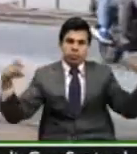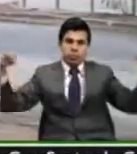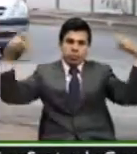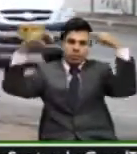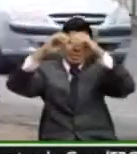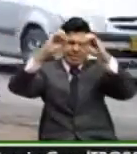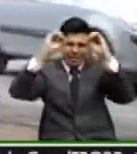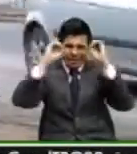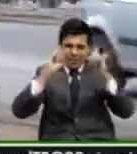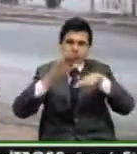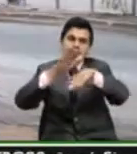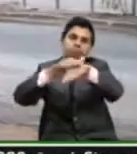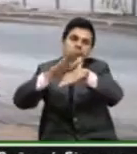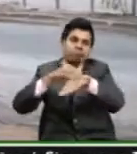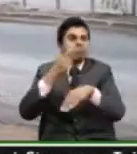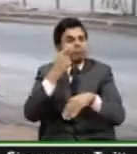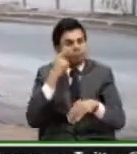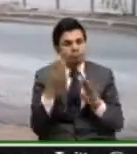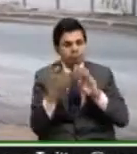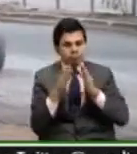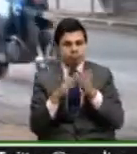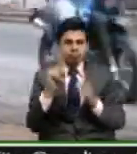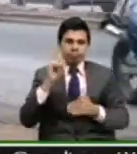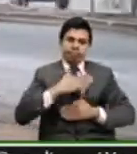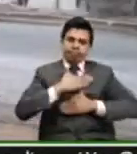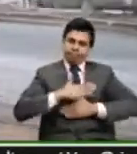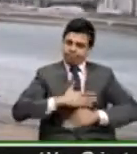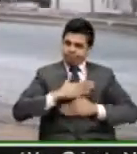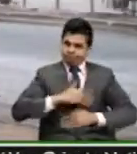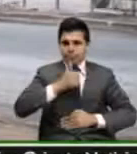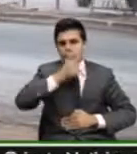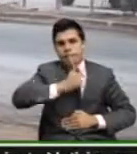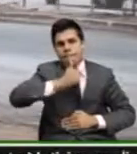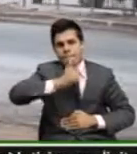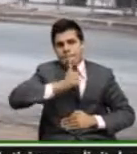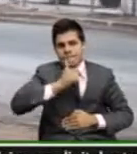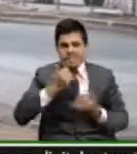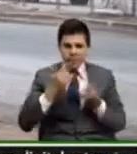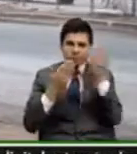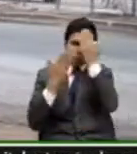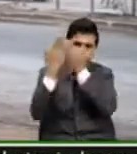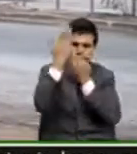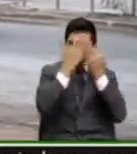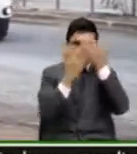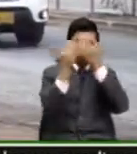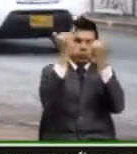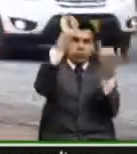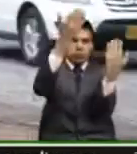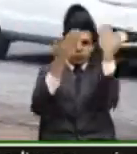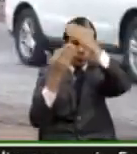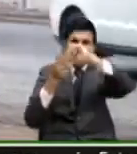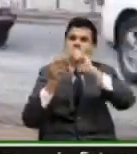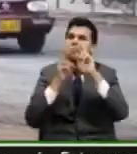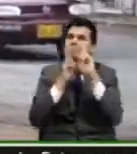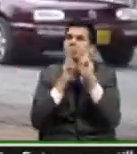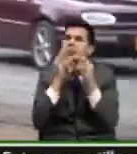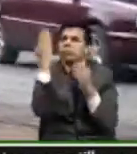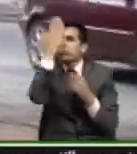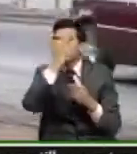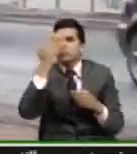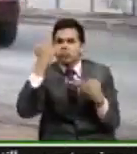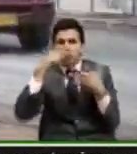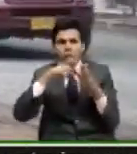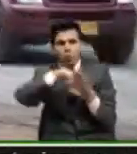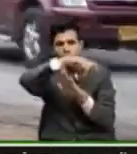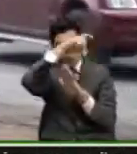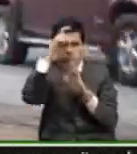lo han indicado las autoridades y les viene a la comunidad su colaboración para que de alguna manera las pruebas que se surtan hoy las los resultados que puedan surtirse de